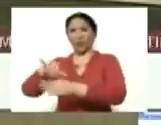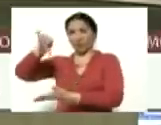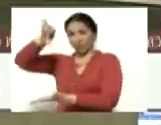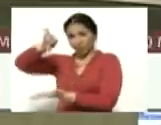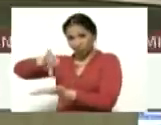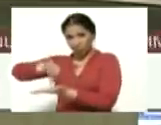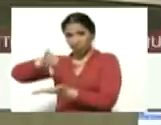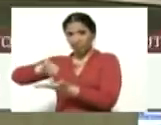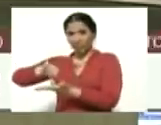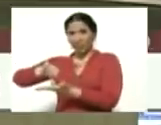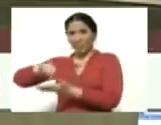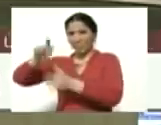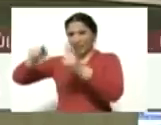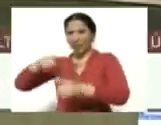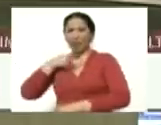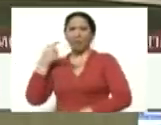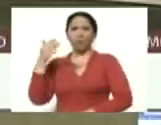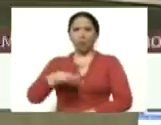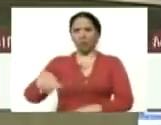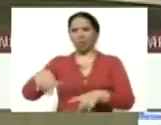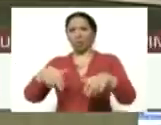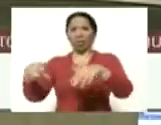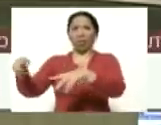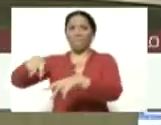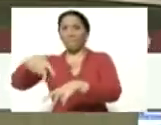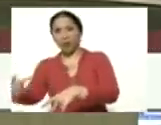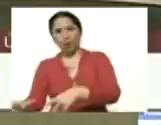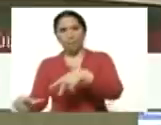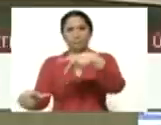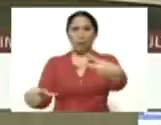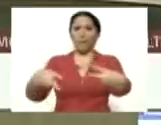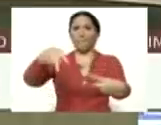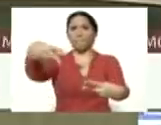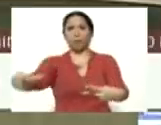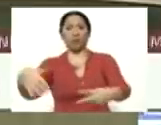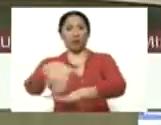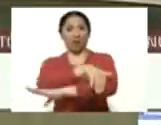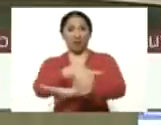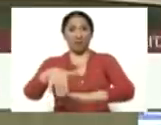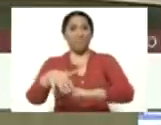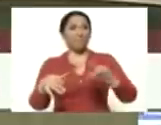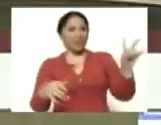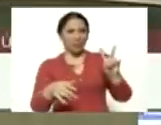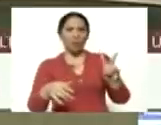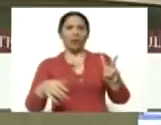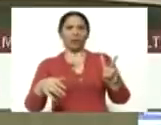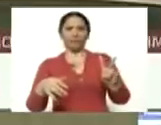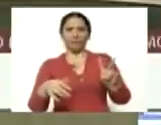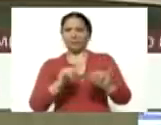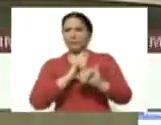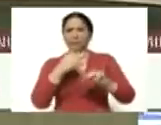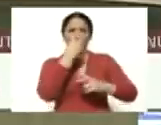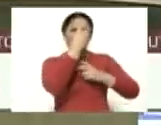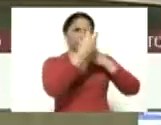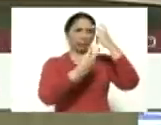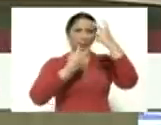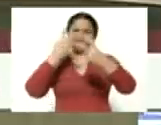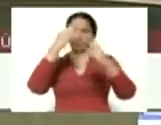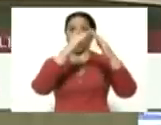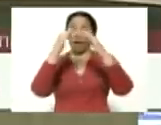las personas cayendo muertas en las calles, Venezuela estaba recorriendo cientos de miles de viviendas